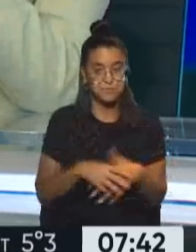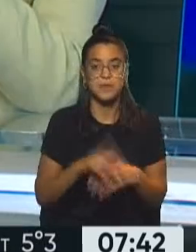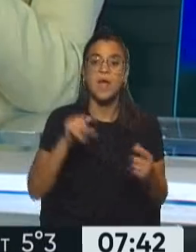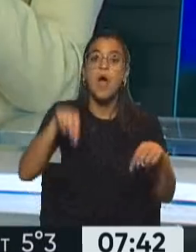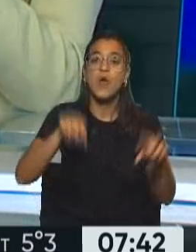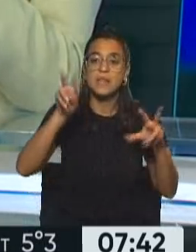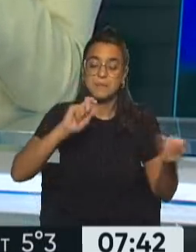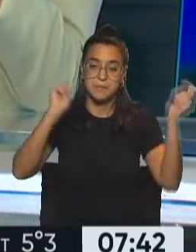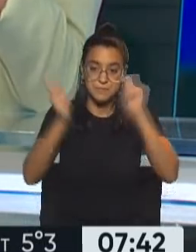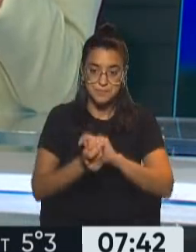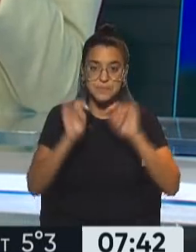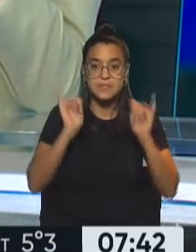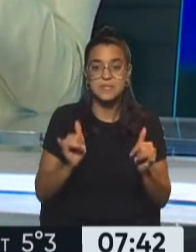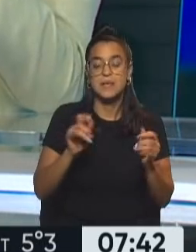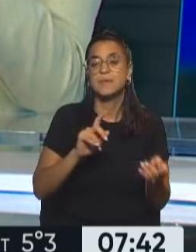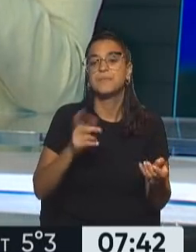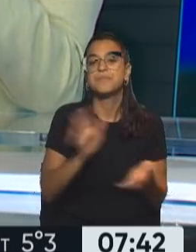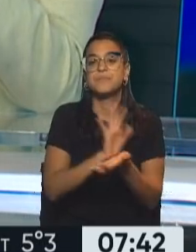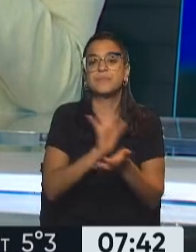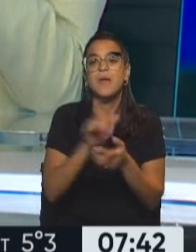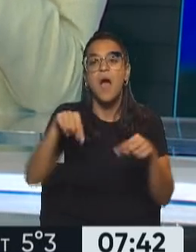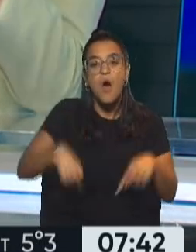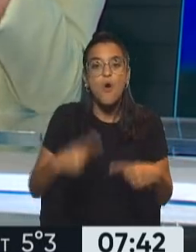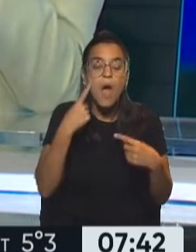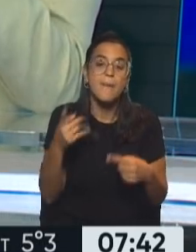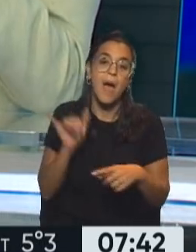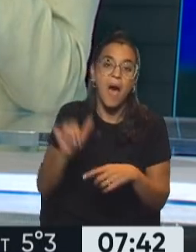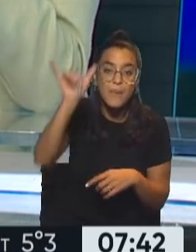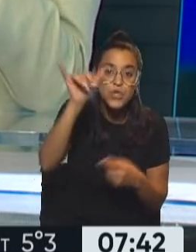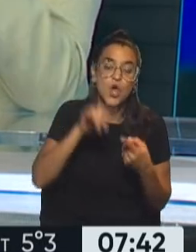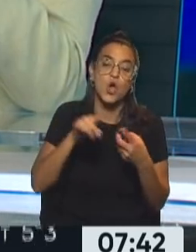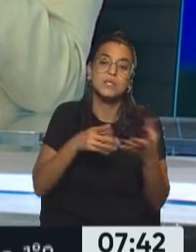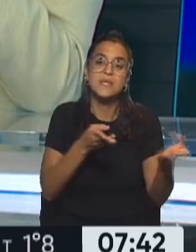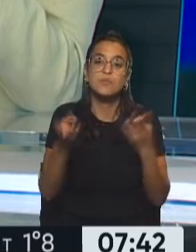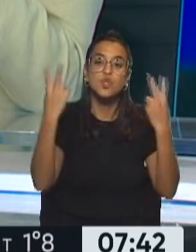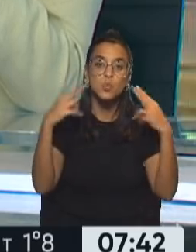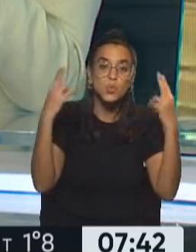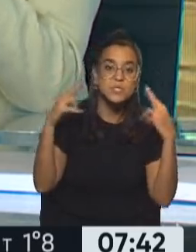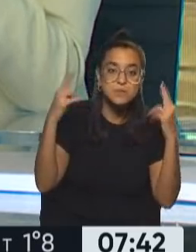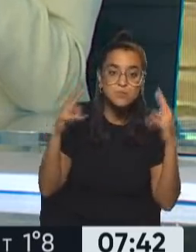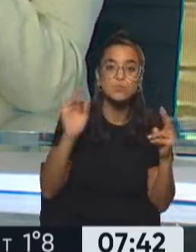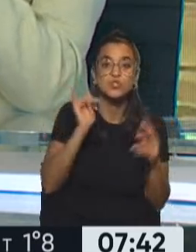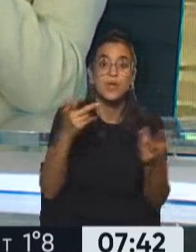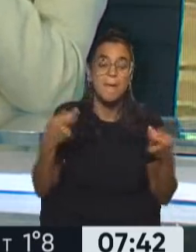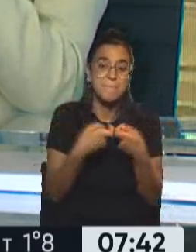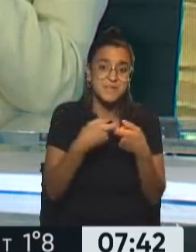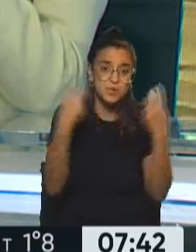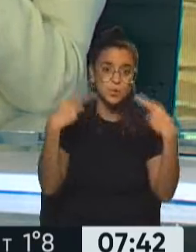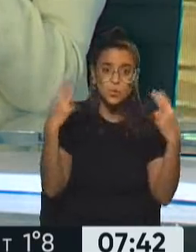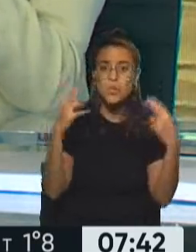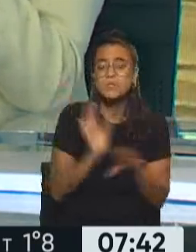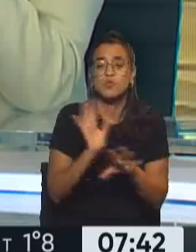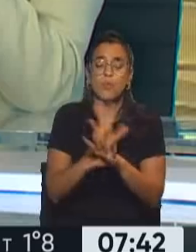cambiemos de tema cambiamos de medio de transporte vamos a los aviones a los servicios turísticos a los audios